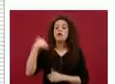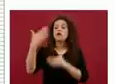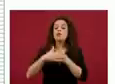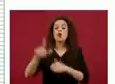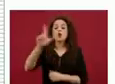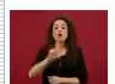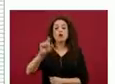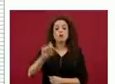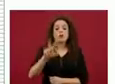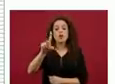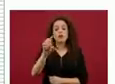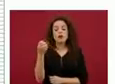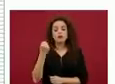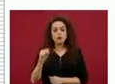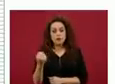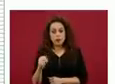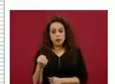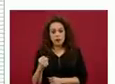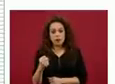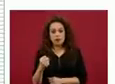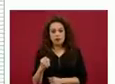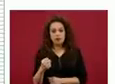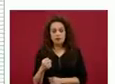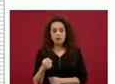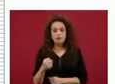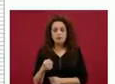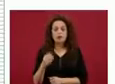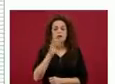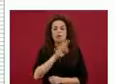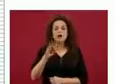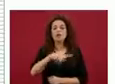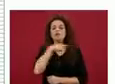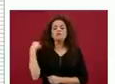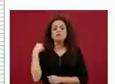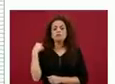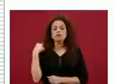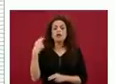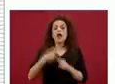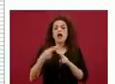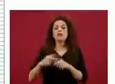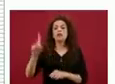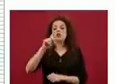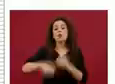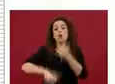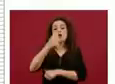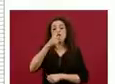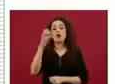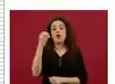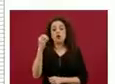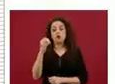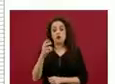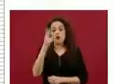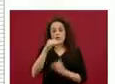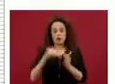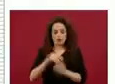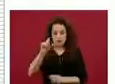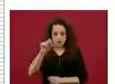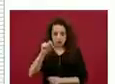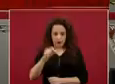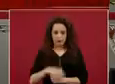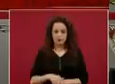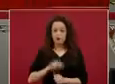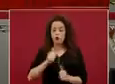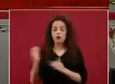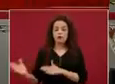28 de septiembre y tiene vigencia durante 2 semanas hasta el domingo 11 de octubre de 2020. La siguiente, por favor.